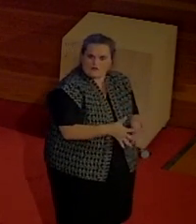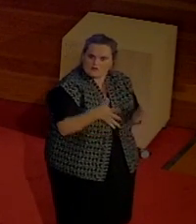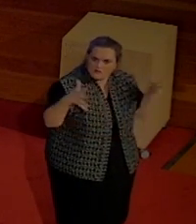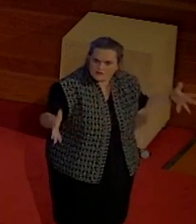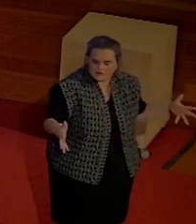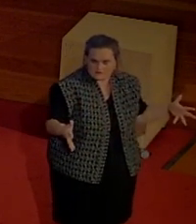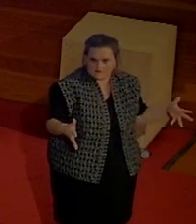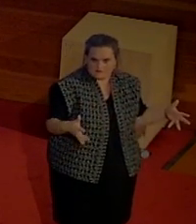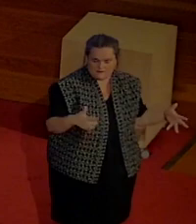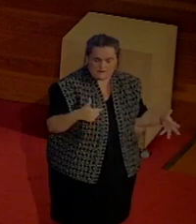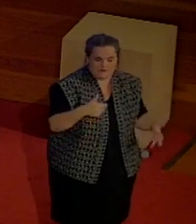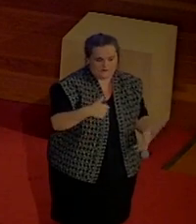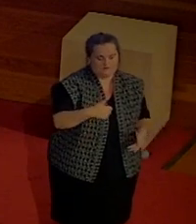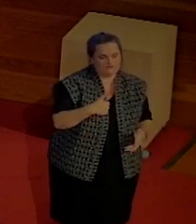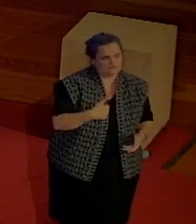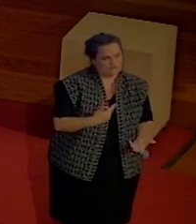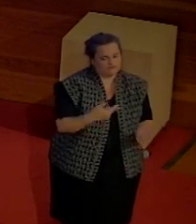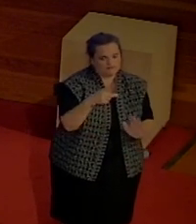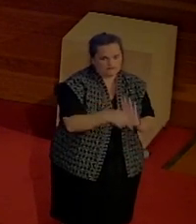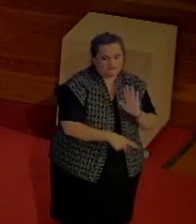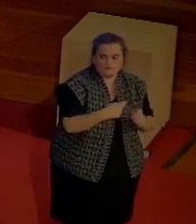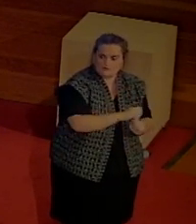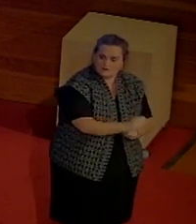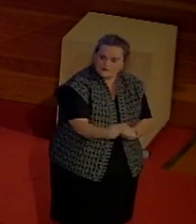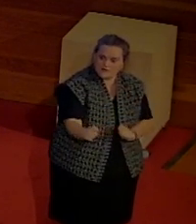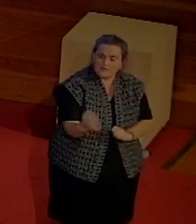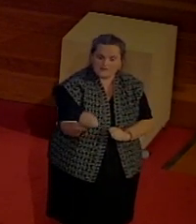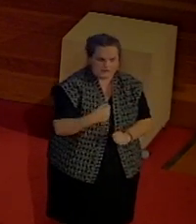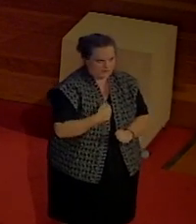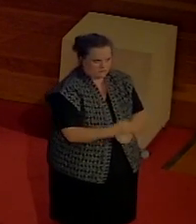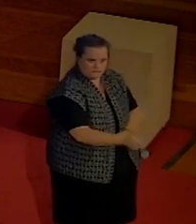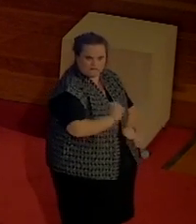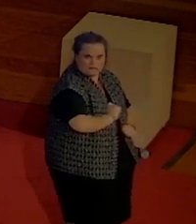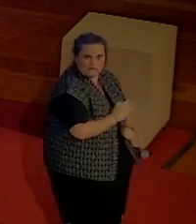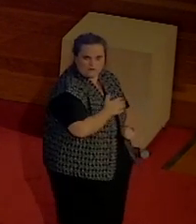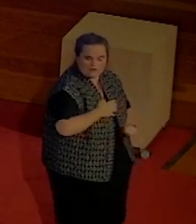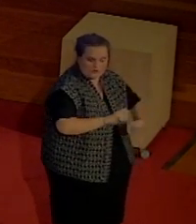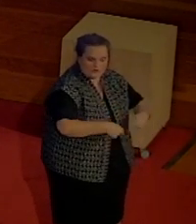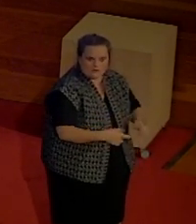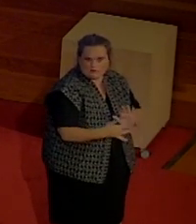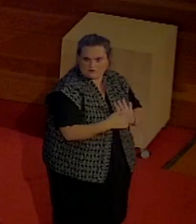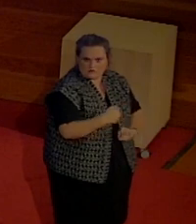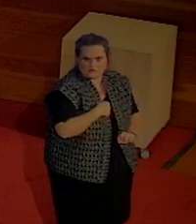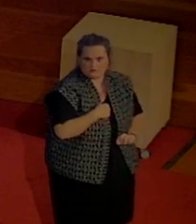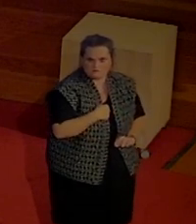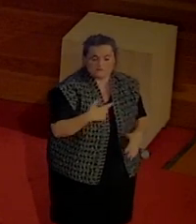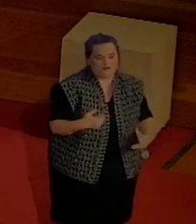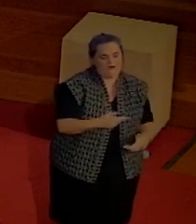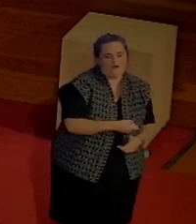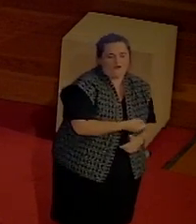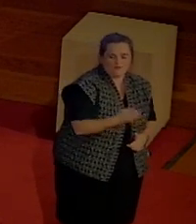en el reparto de las cartas pues que me toque lo que considero natural obviamente otros no lo consideran natural